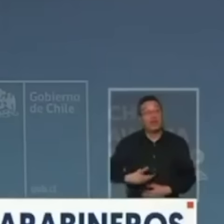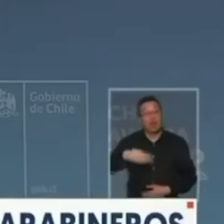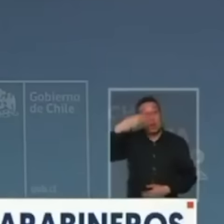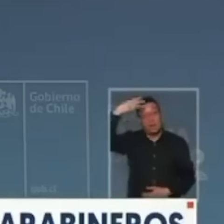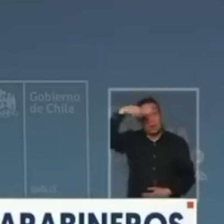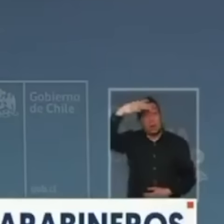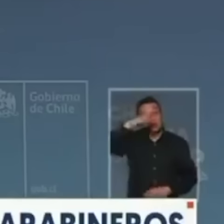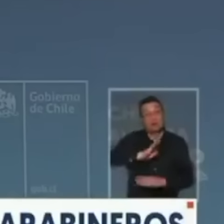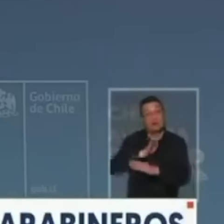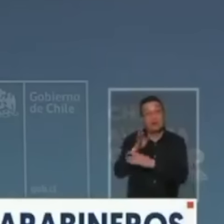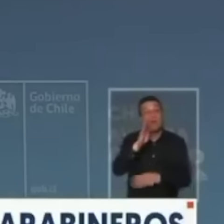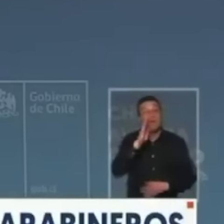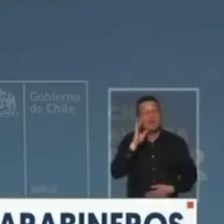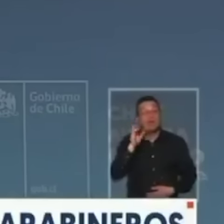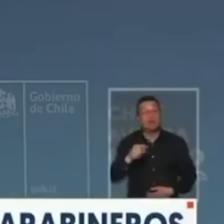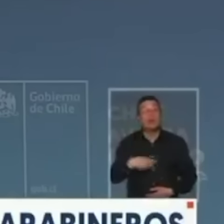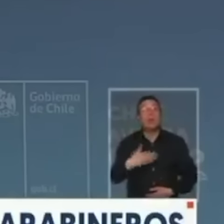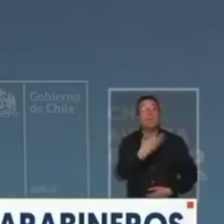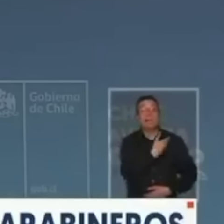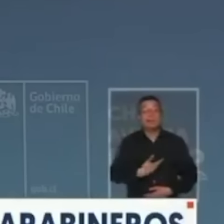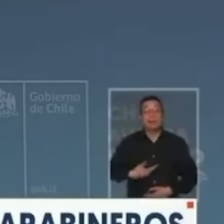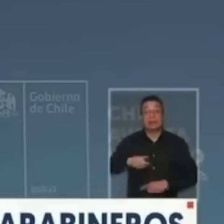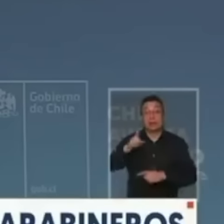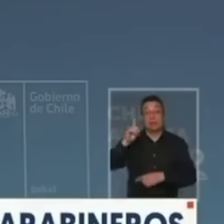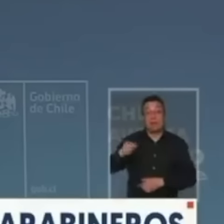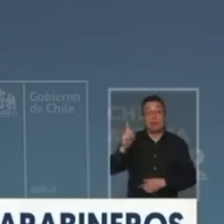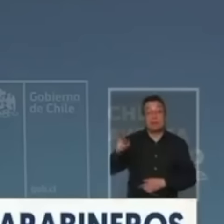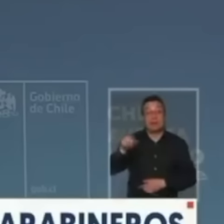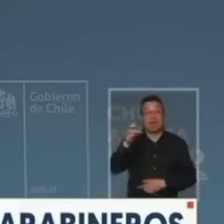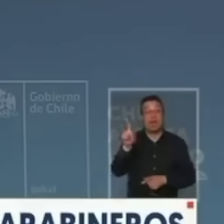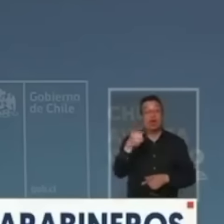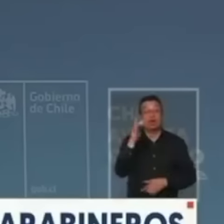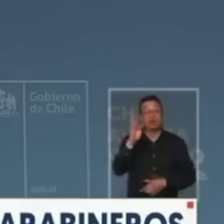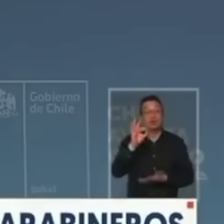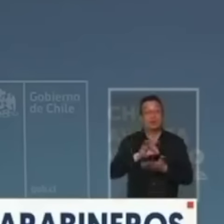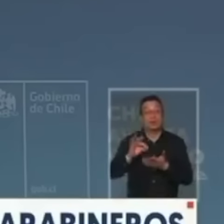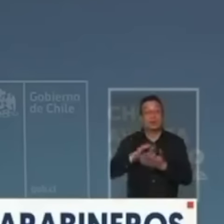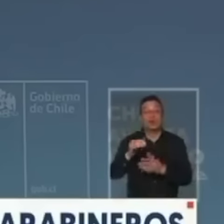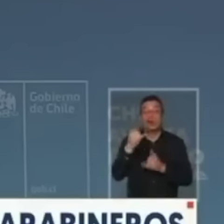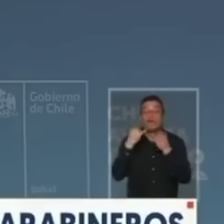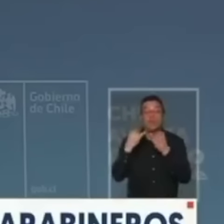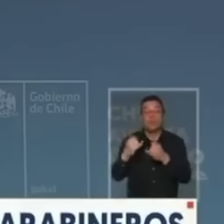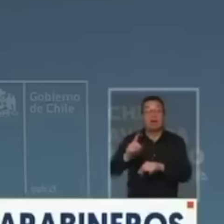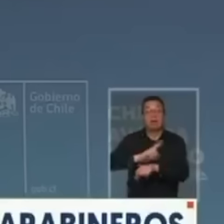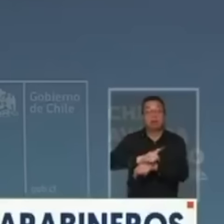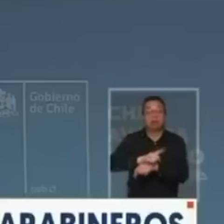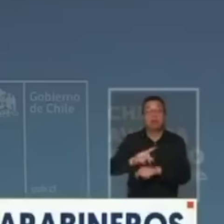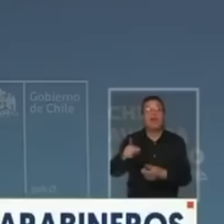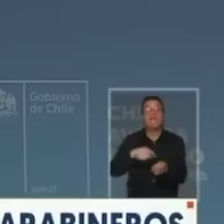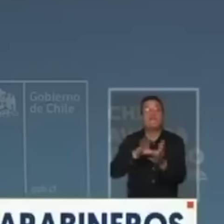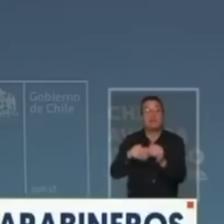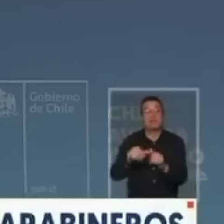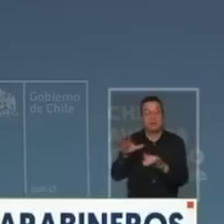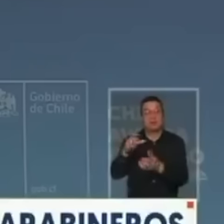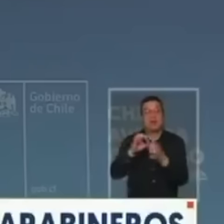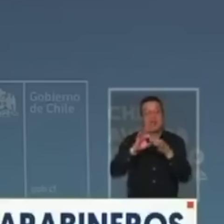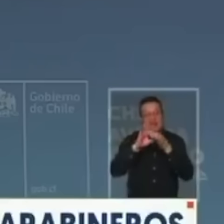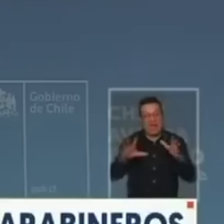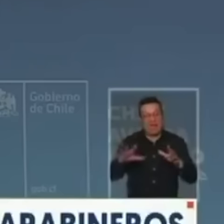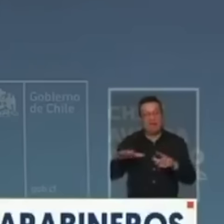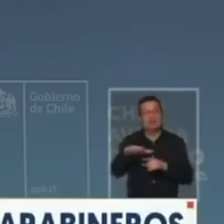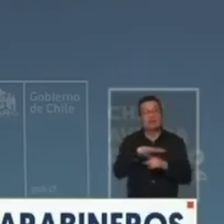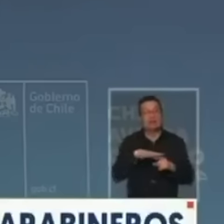región? Lo que el presidente hace es instruirle al subsecretario informar rápidamente a su familia de esta grave situación. no